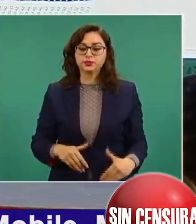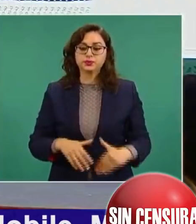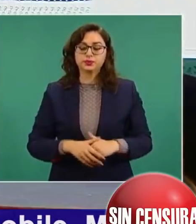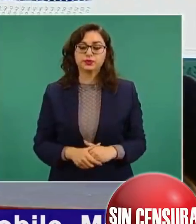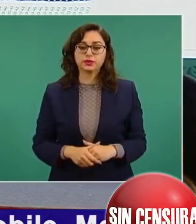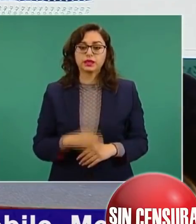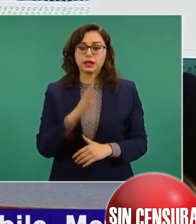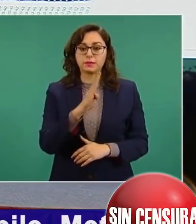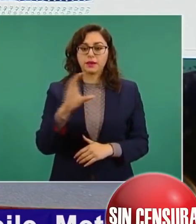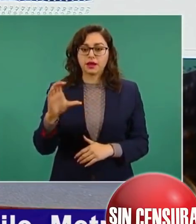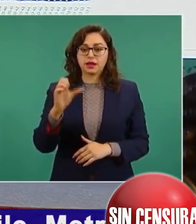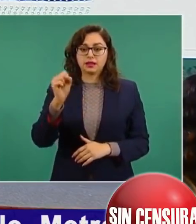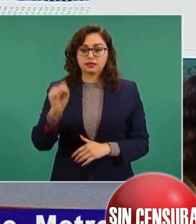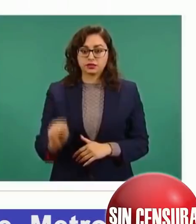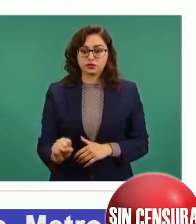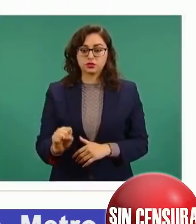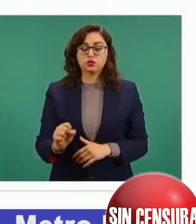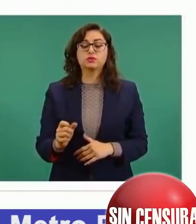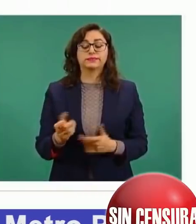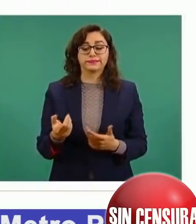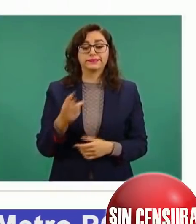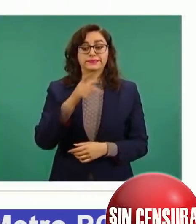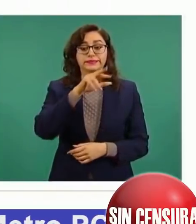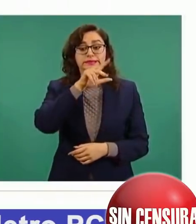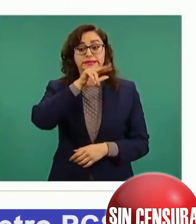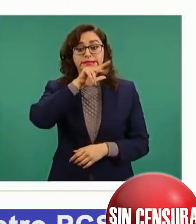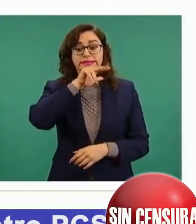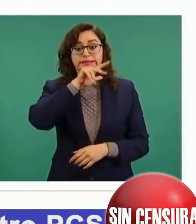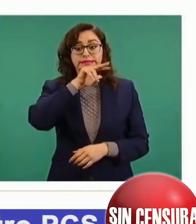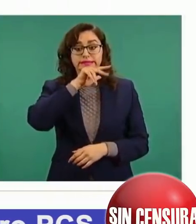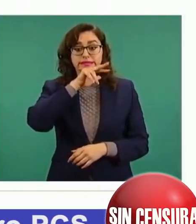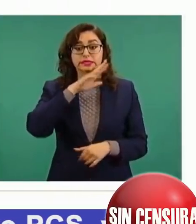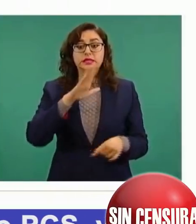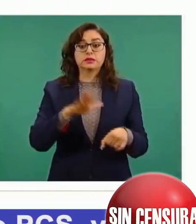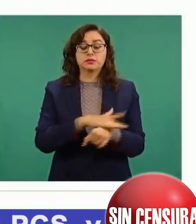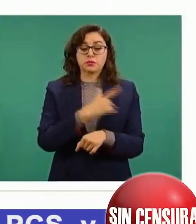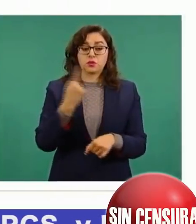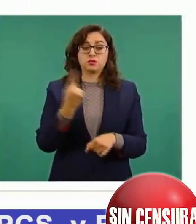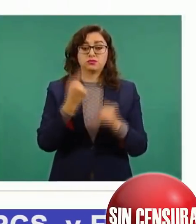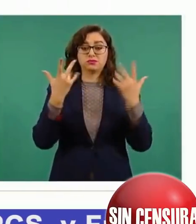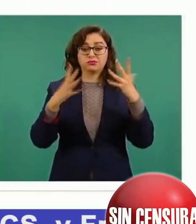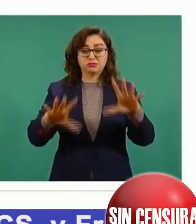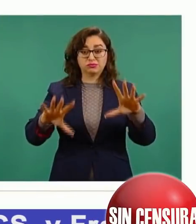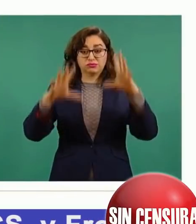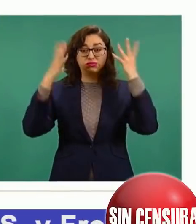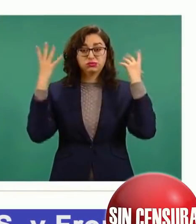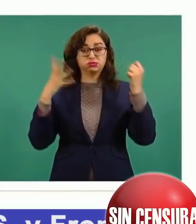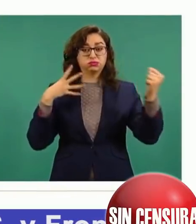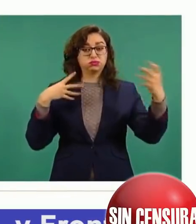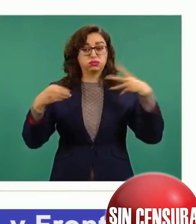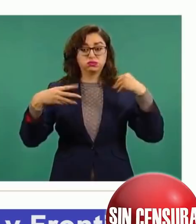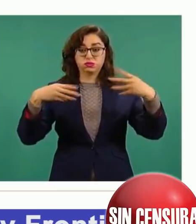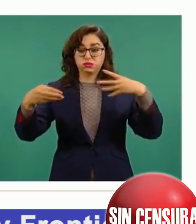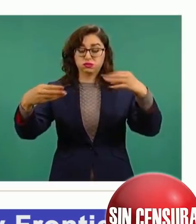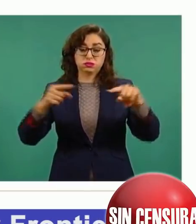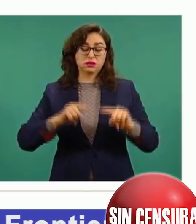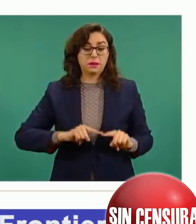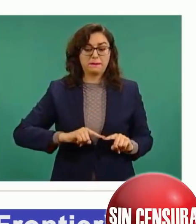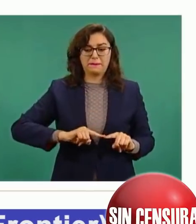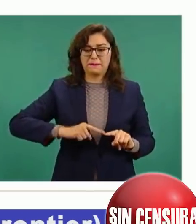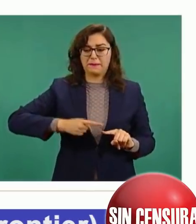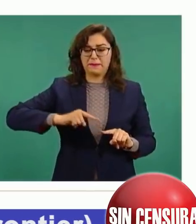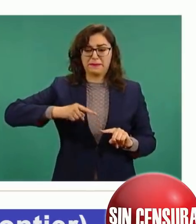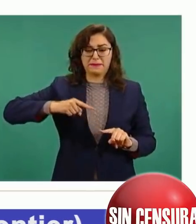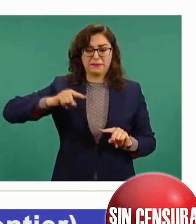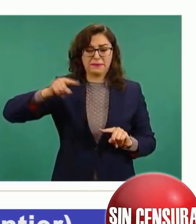Baja California Sur preocupa en este momento, tenemos una tendencia de rápida aceleración de la epidemia, como se puede ver claramente